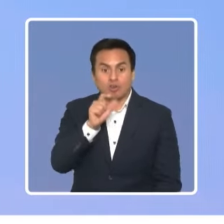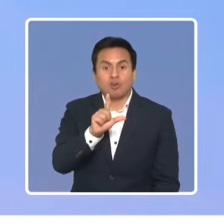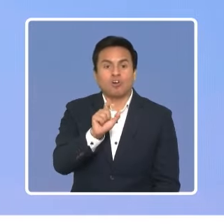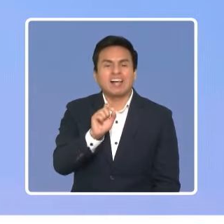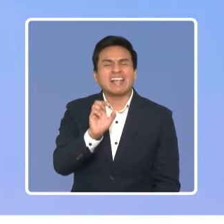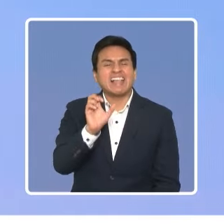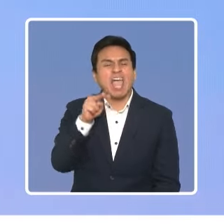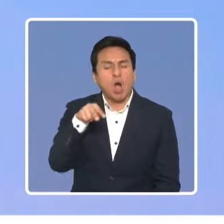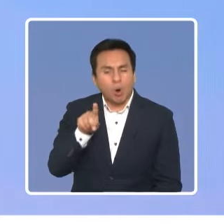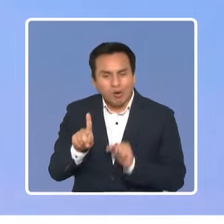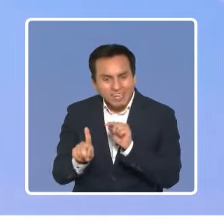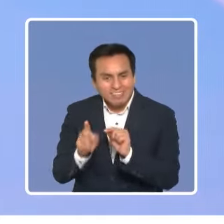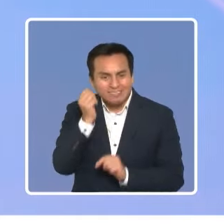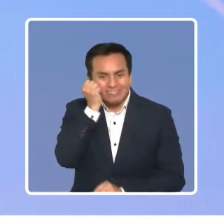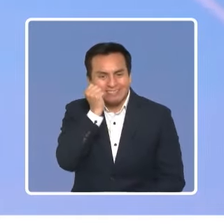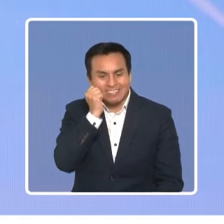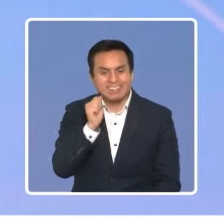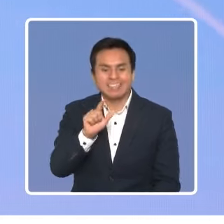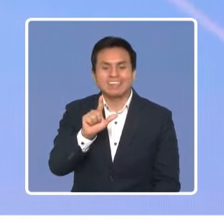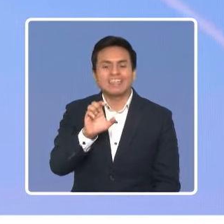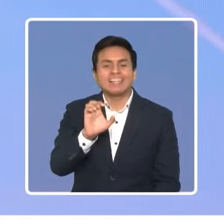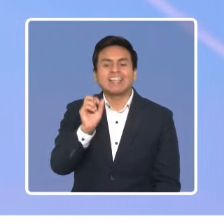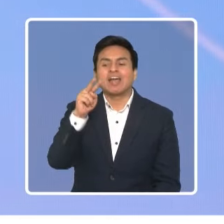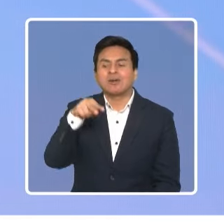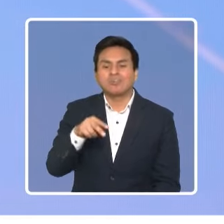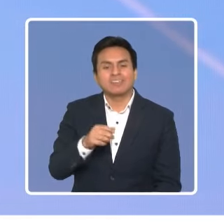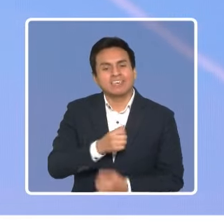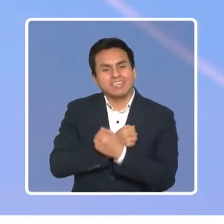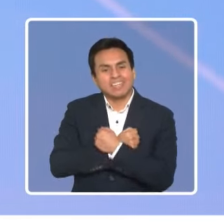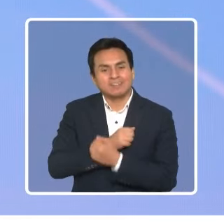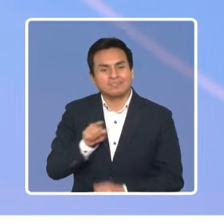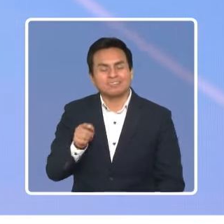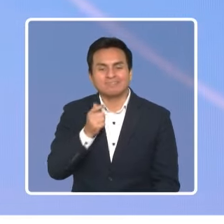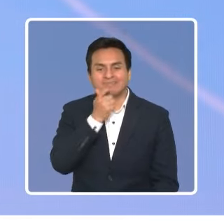León. Así que, León, te queremos.